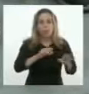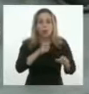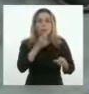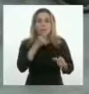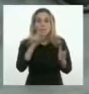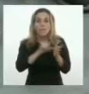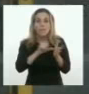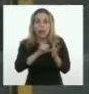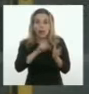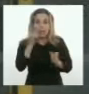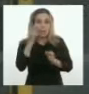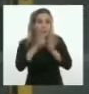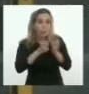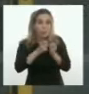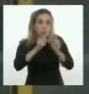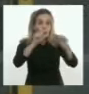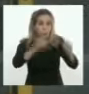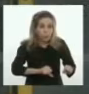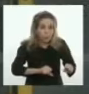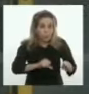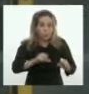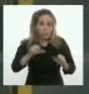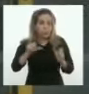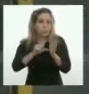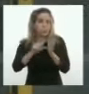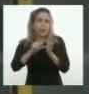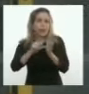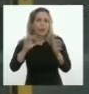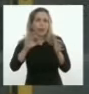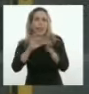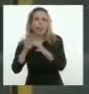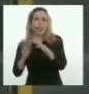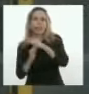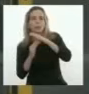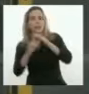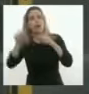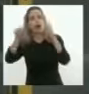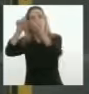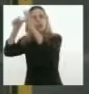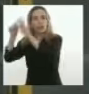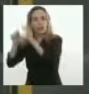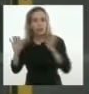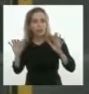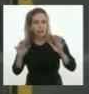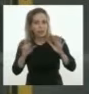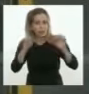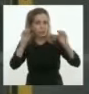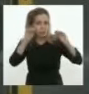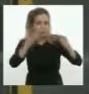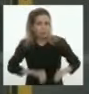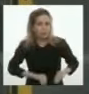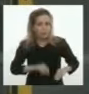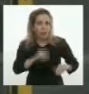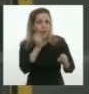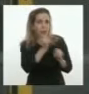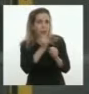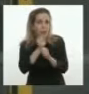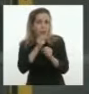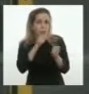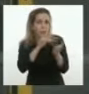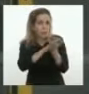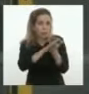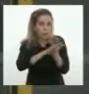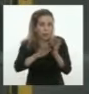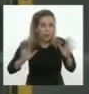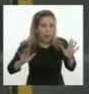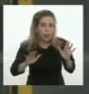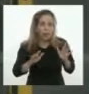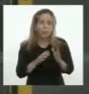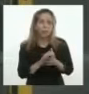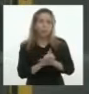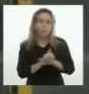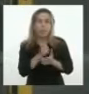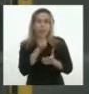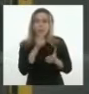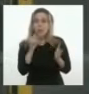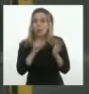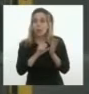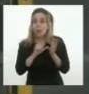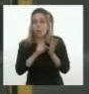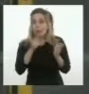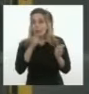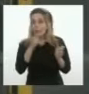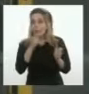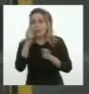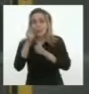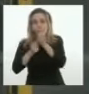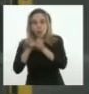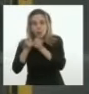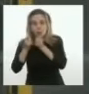es un país dependiente que un país sin industria es un país sin trabajo que un país sin